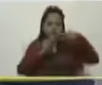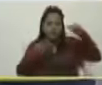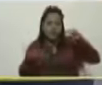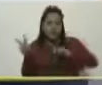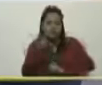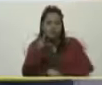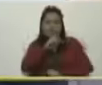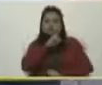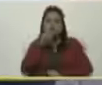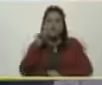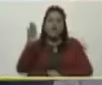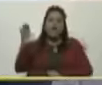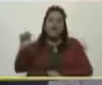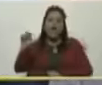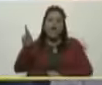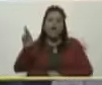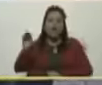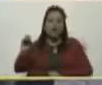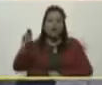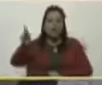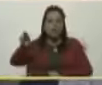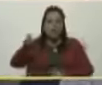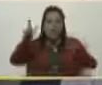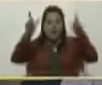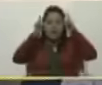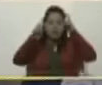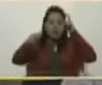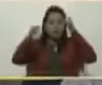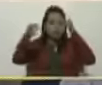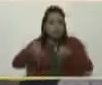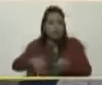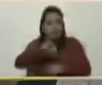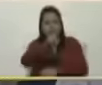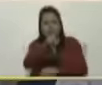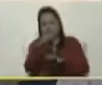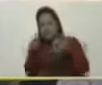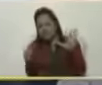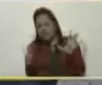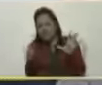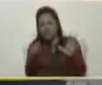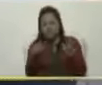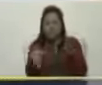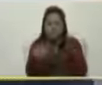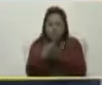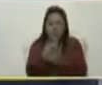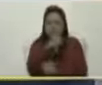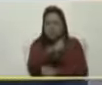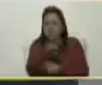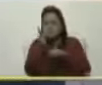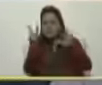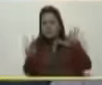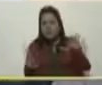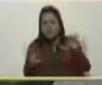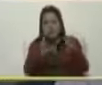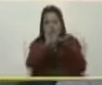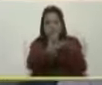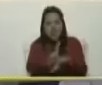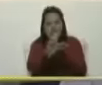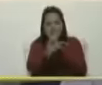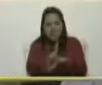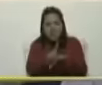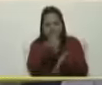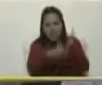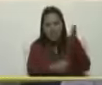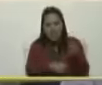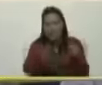de hecho el ganado Carora garantiza entre 16 y 17 litros de leche, casi que con 2, 3 kilos de alimento,